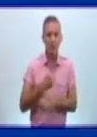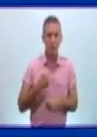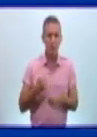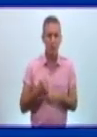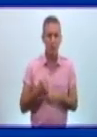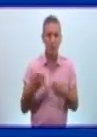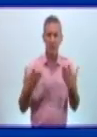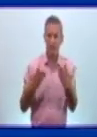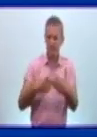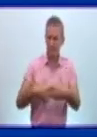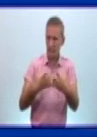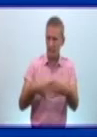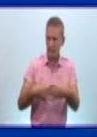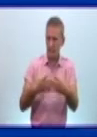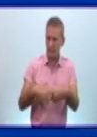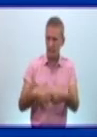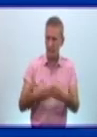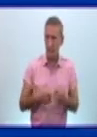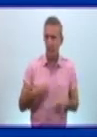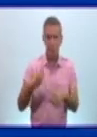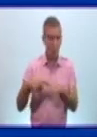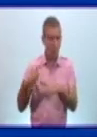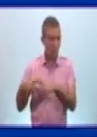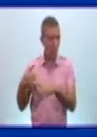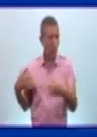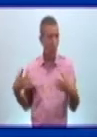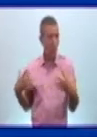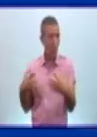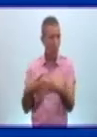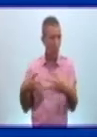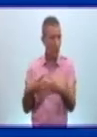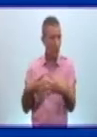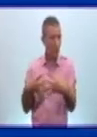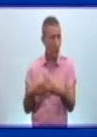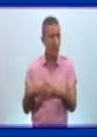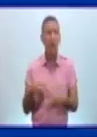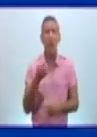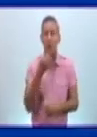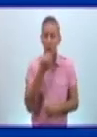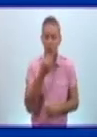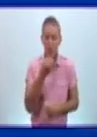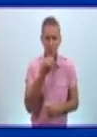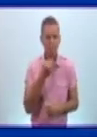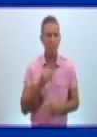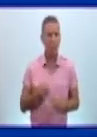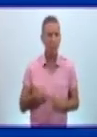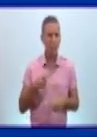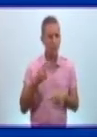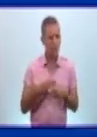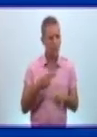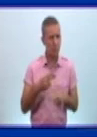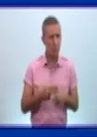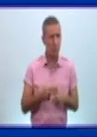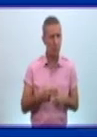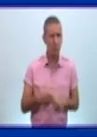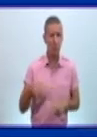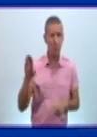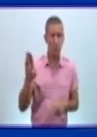y herramientas. Como otras aleaciones, también podemos mencionar al bronce y al